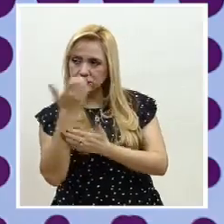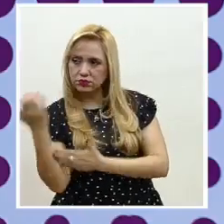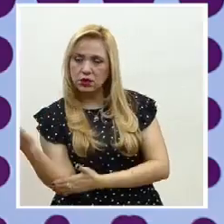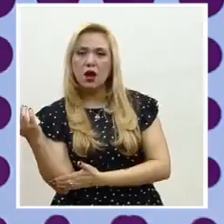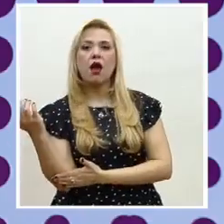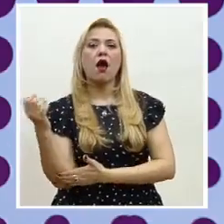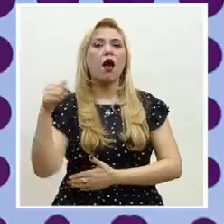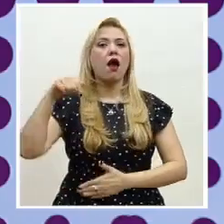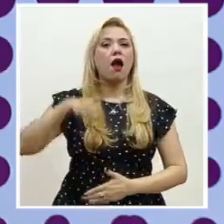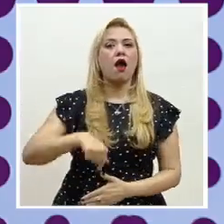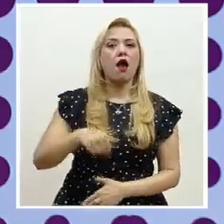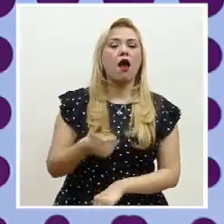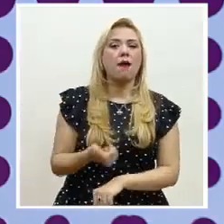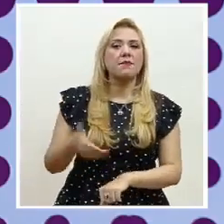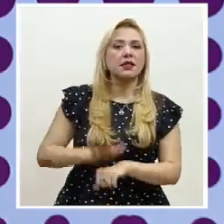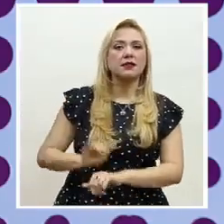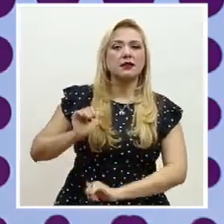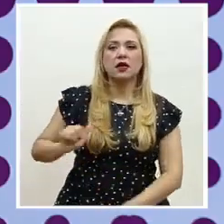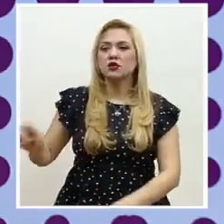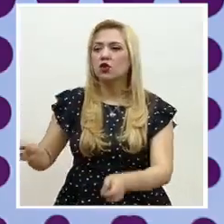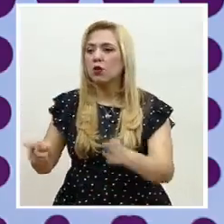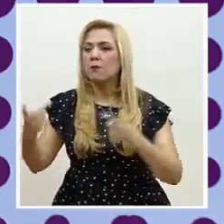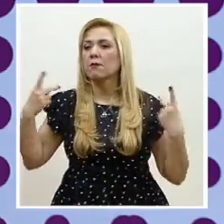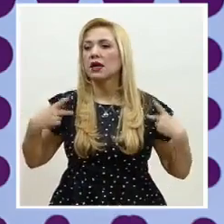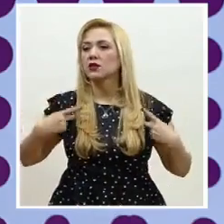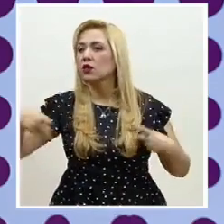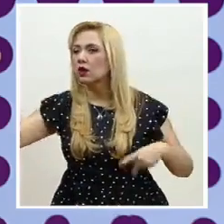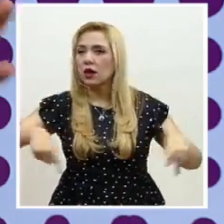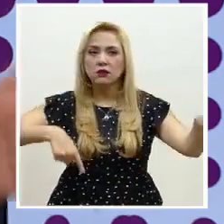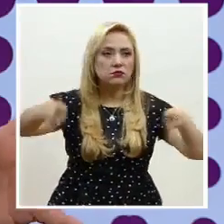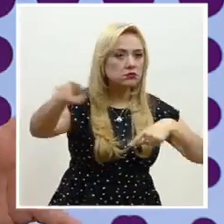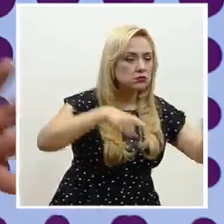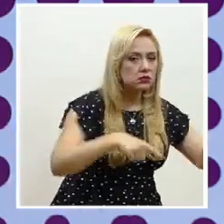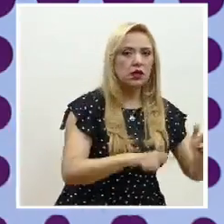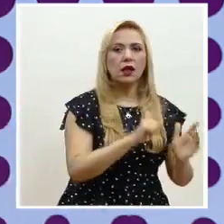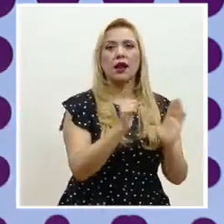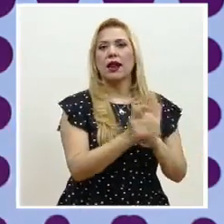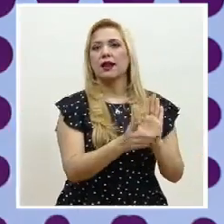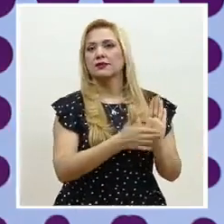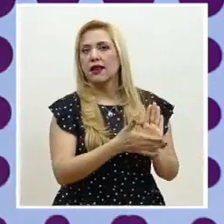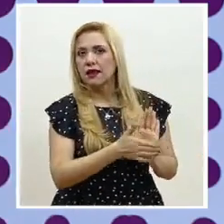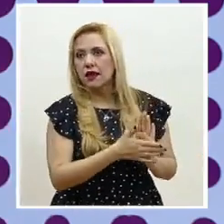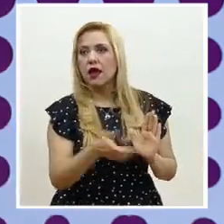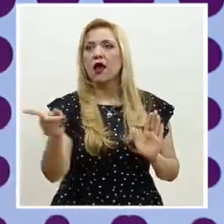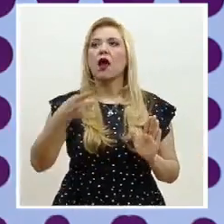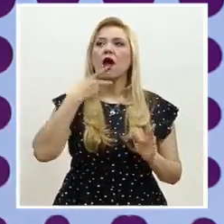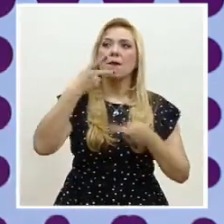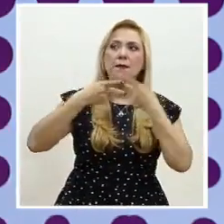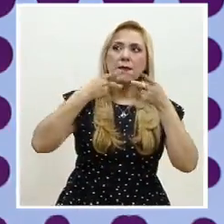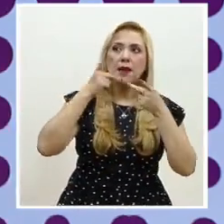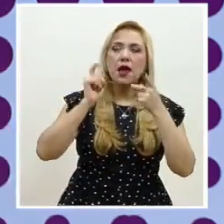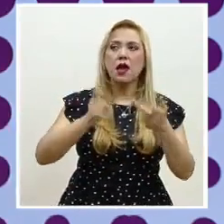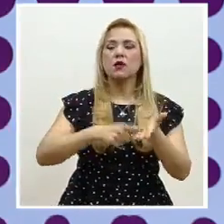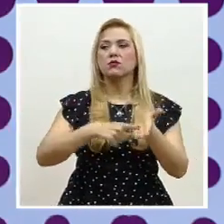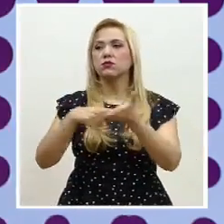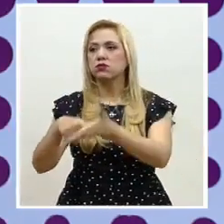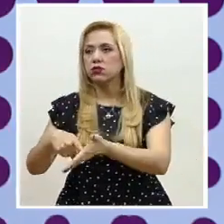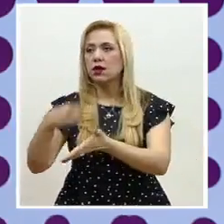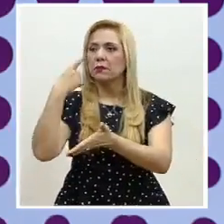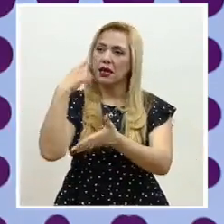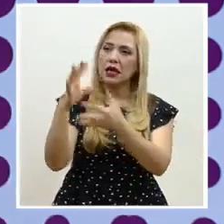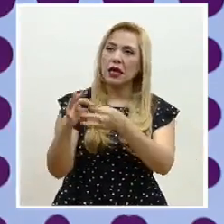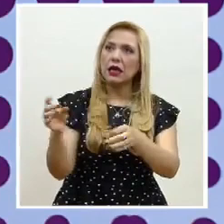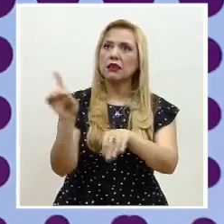recursos humanos y los recursos argumentativos y los recursos personales de la ponencia. Digamos que